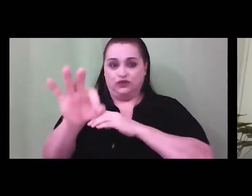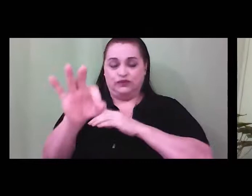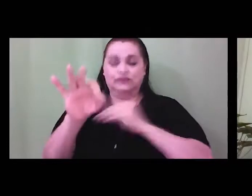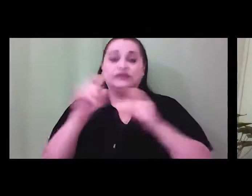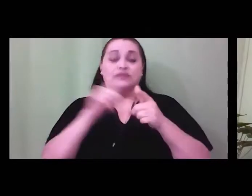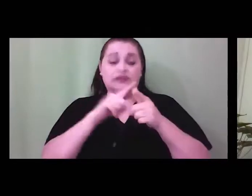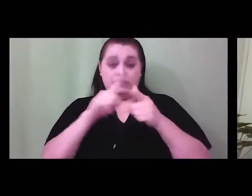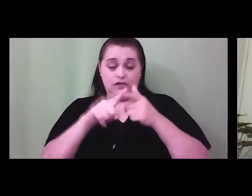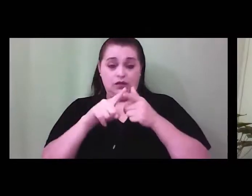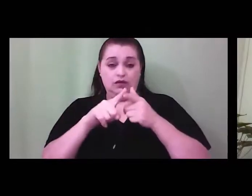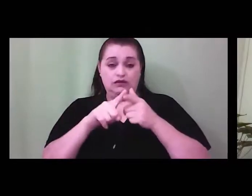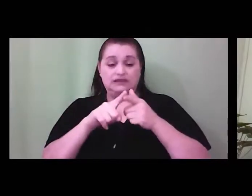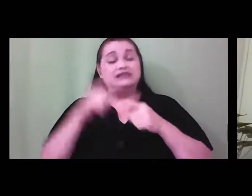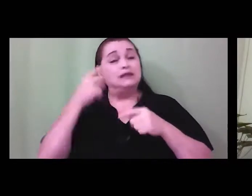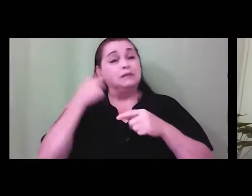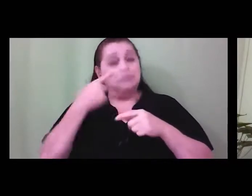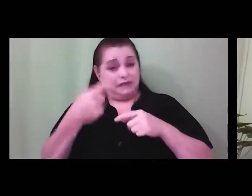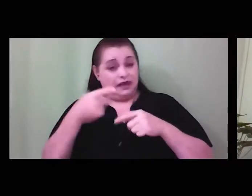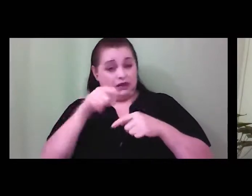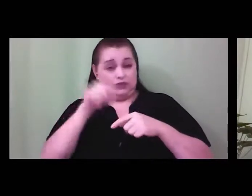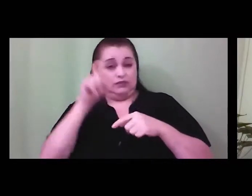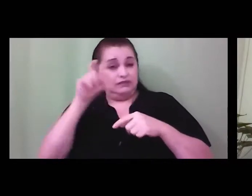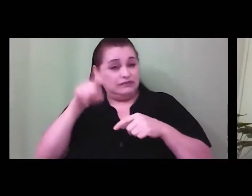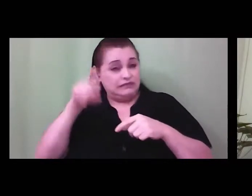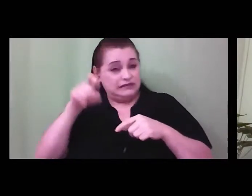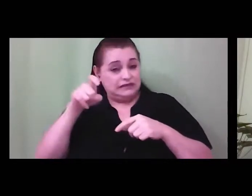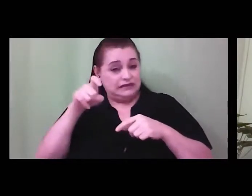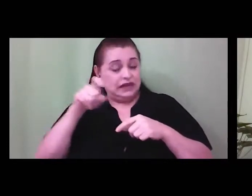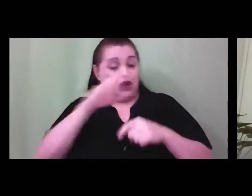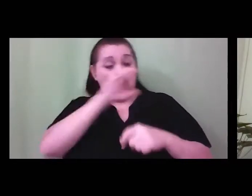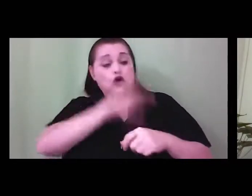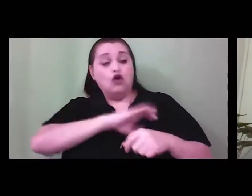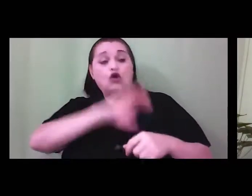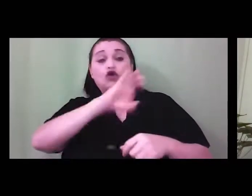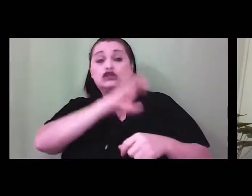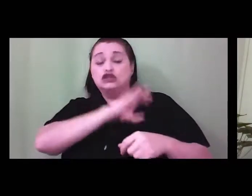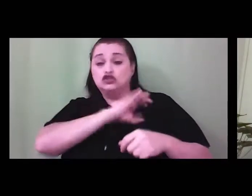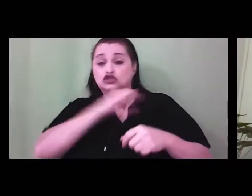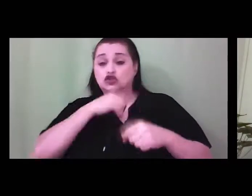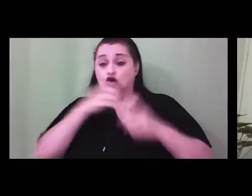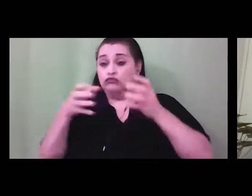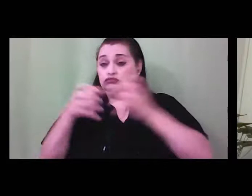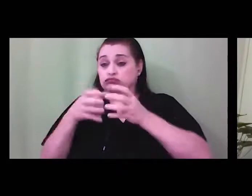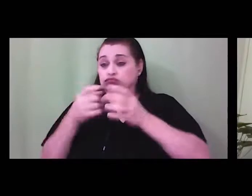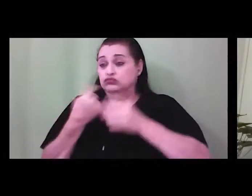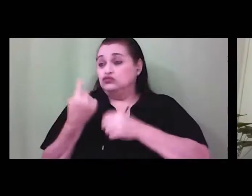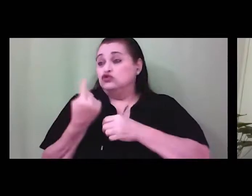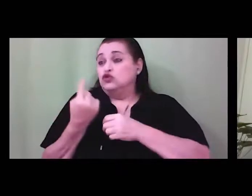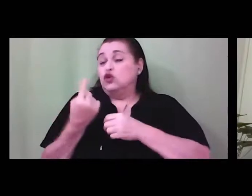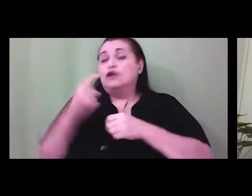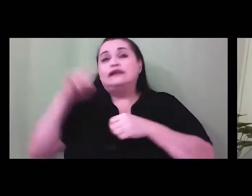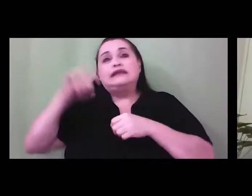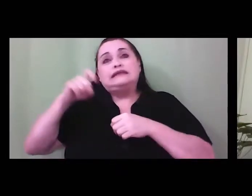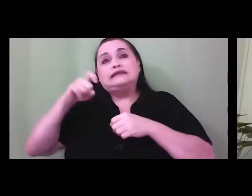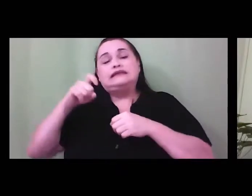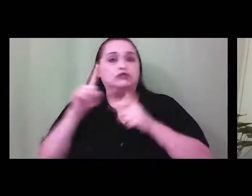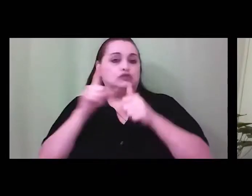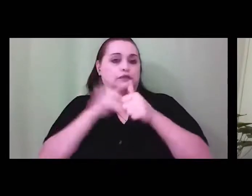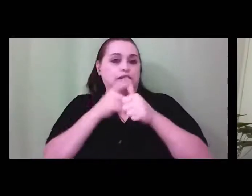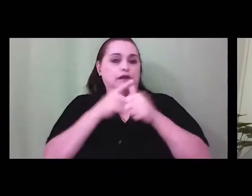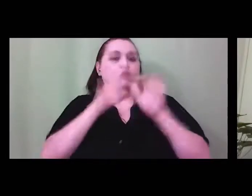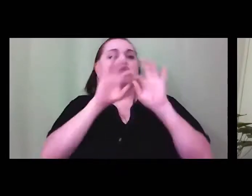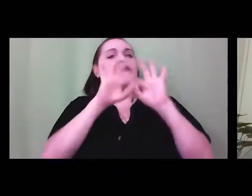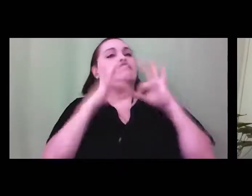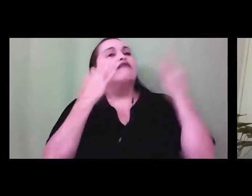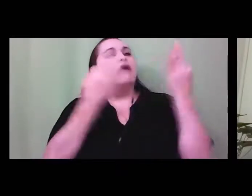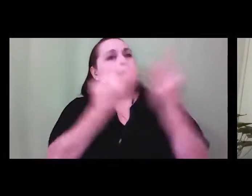Entonces, en esa necesidad, esa condición gregaria nos lleva a tener que necesitar primero de una familia que